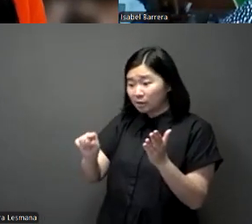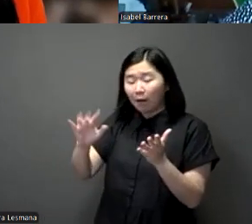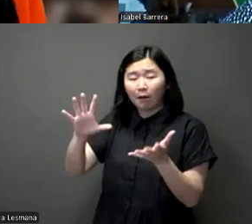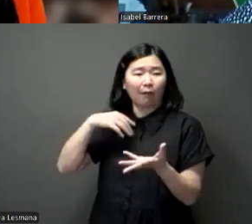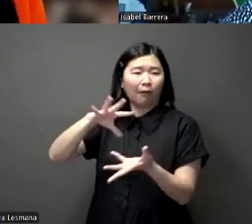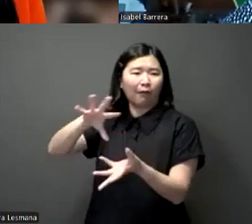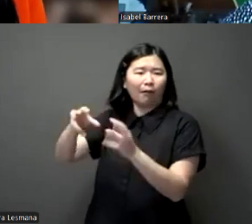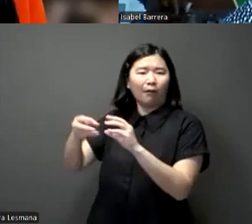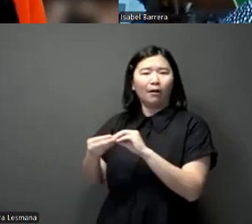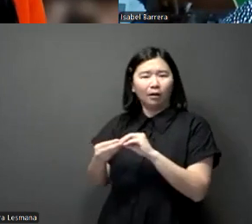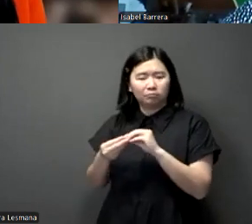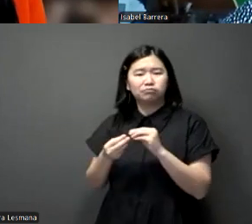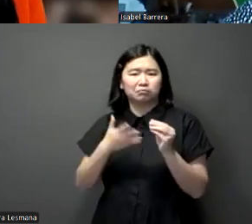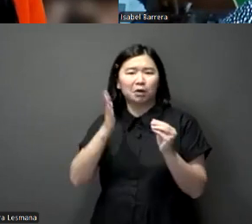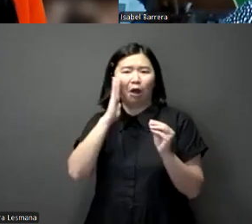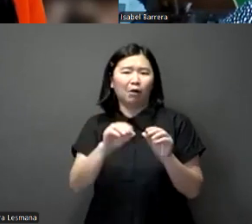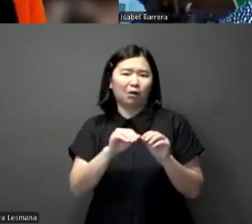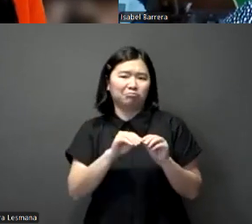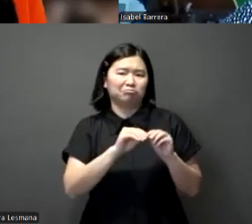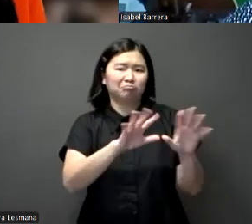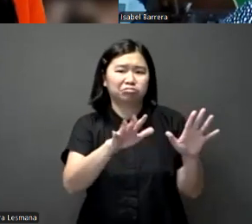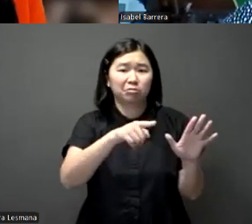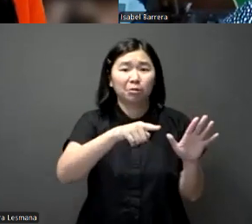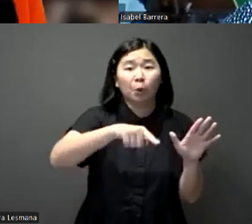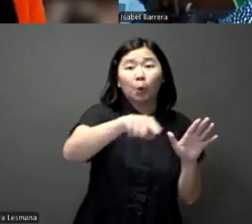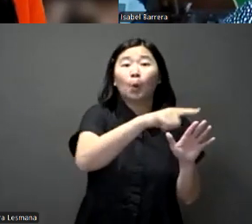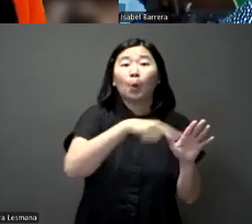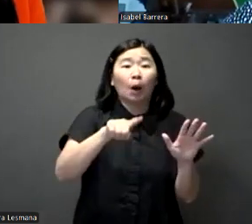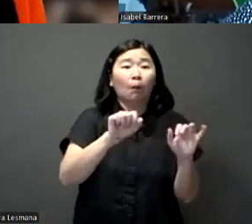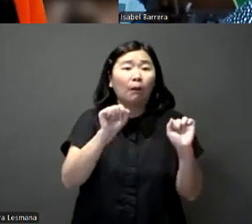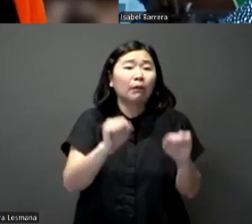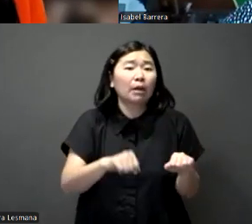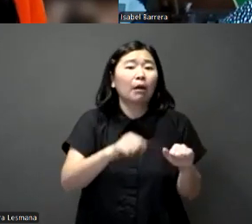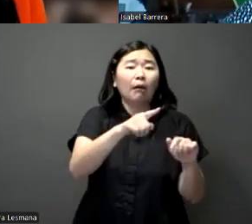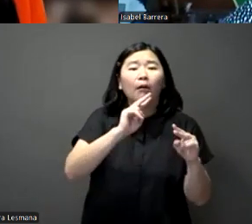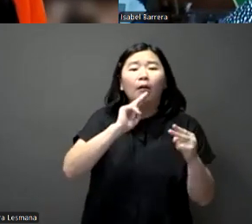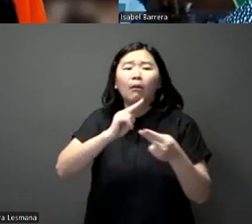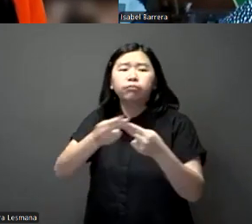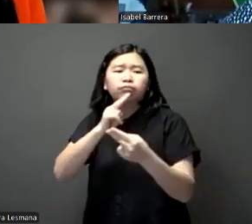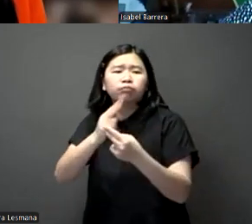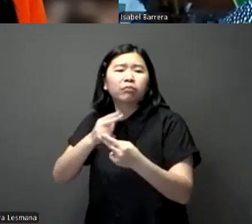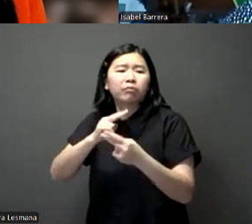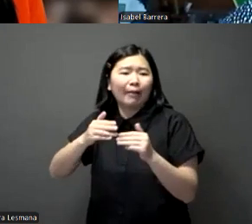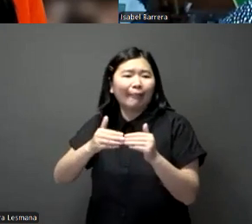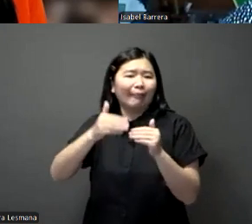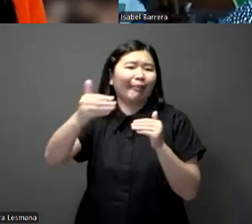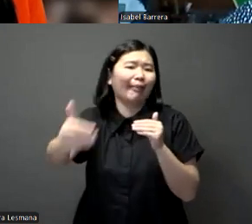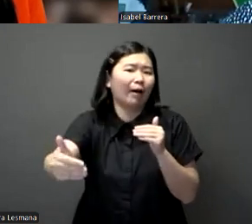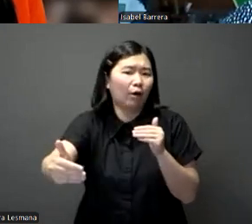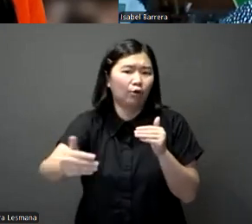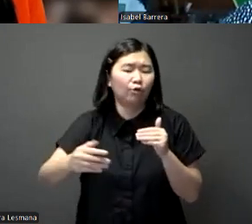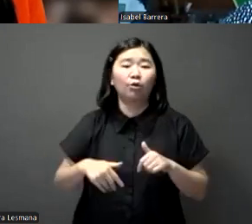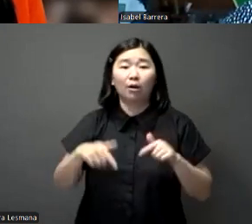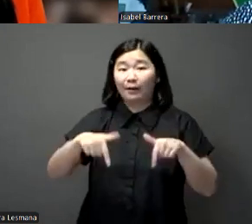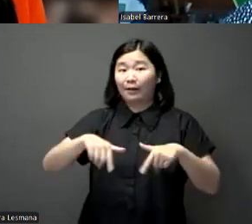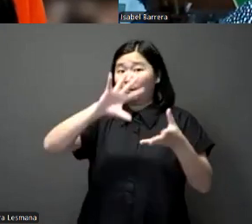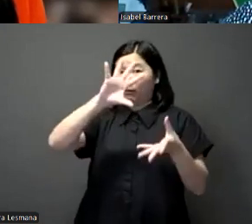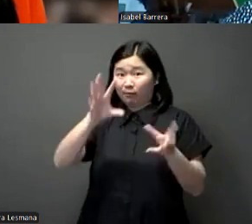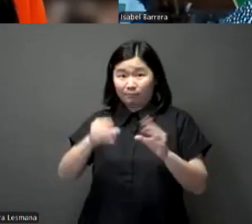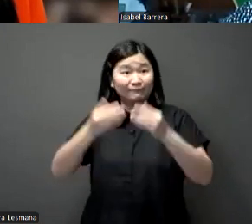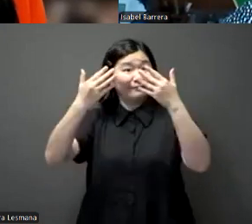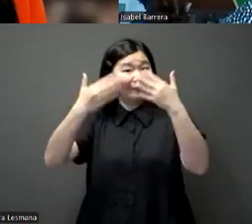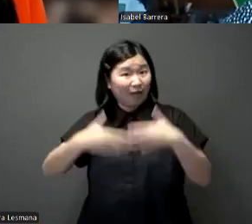el webinar. La siguiente pregunta para la doctora Saboya: ¿cuáles son las acciones específicas que se relacionan a los